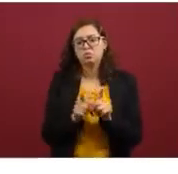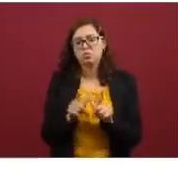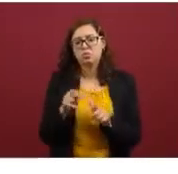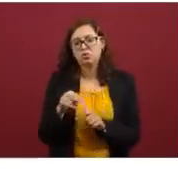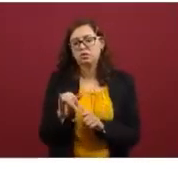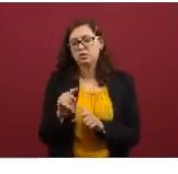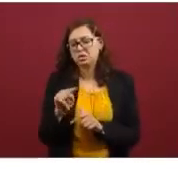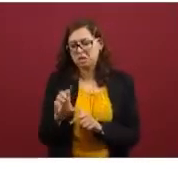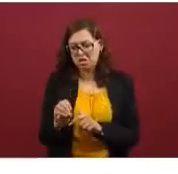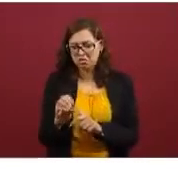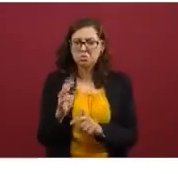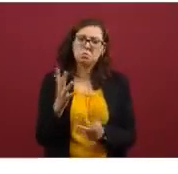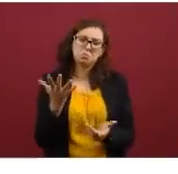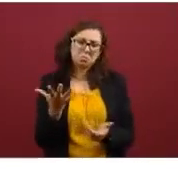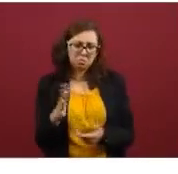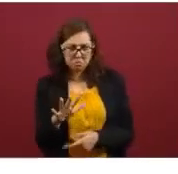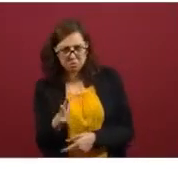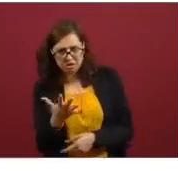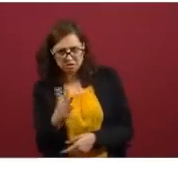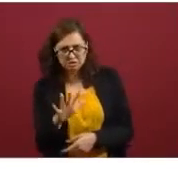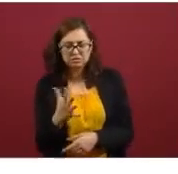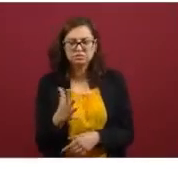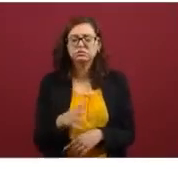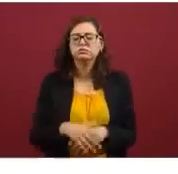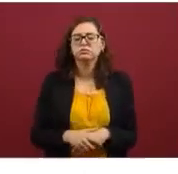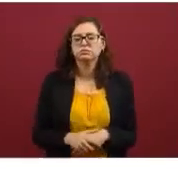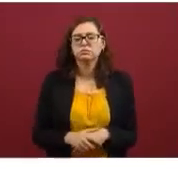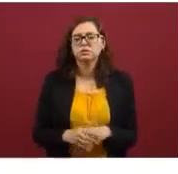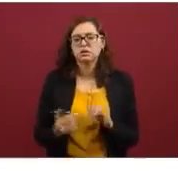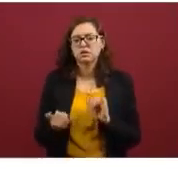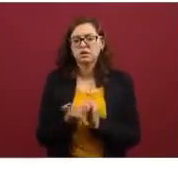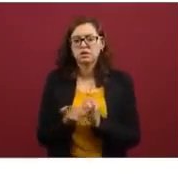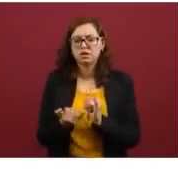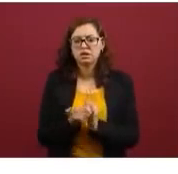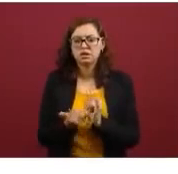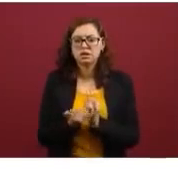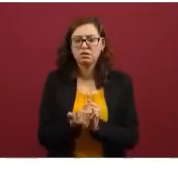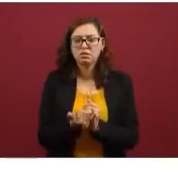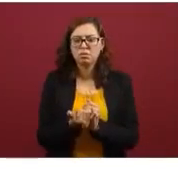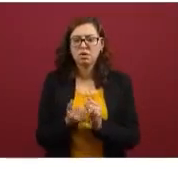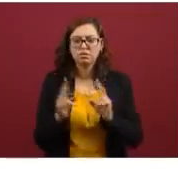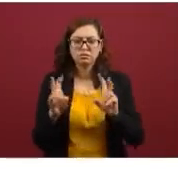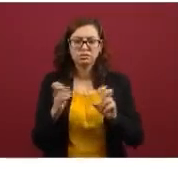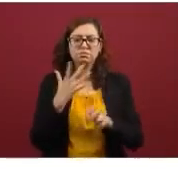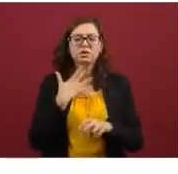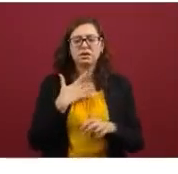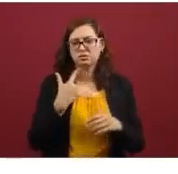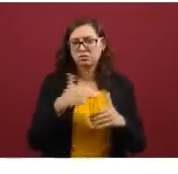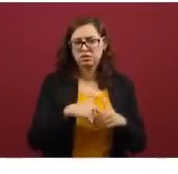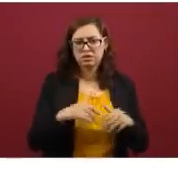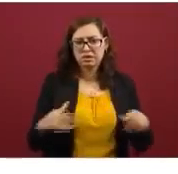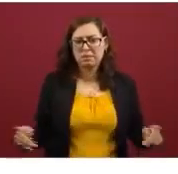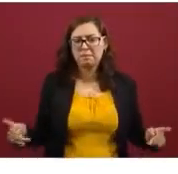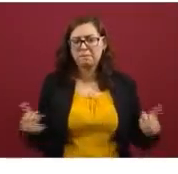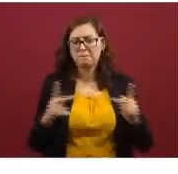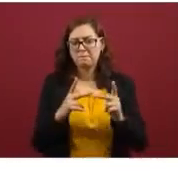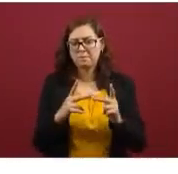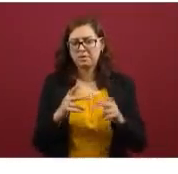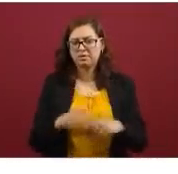muy competitivo al final, pasa algo similar como con Móvil en la gasolina. Metropolitano,